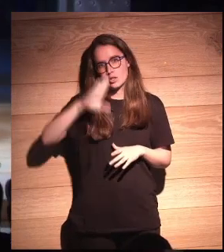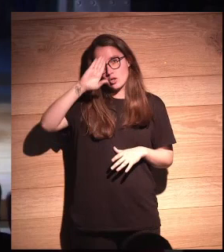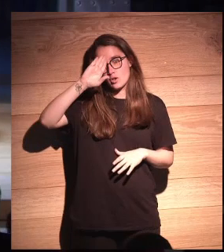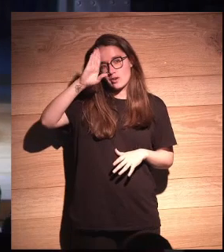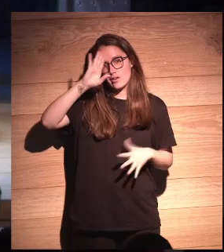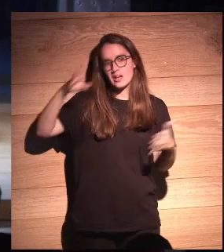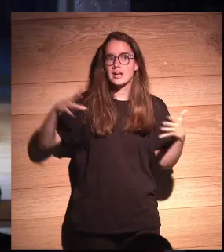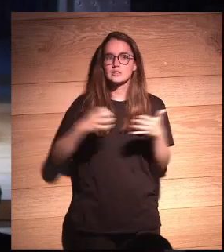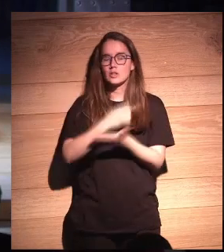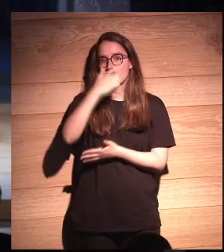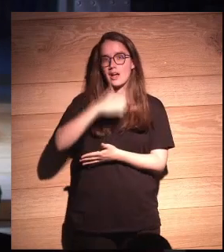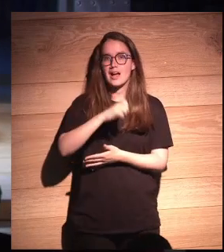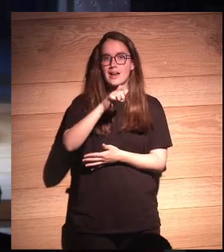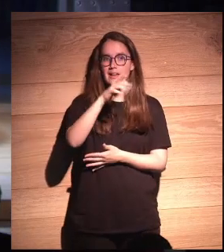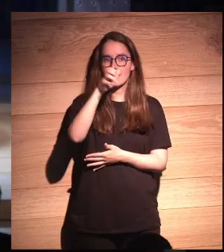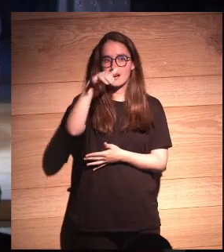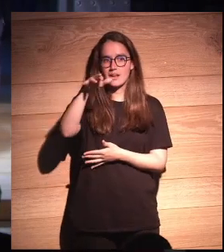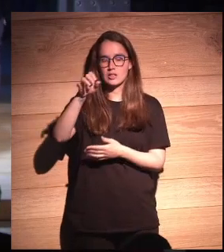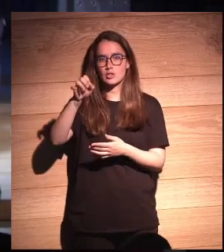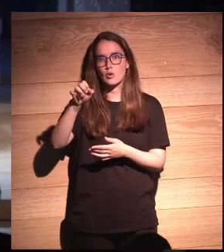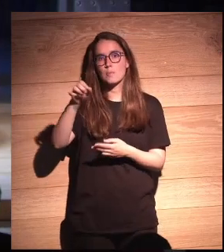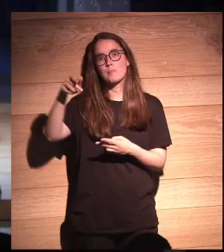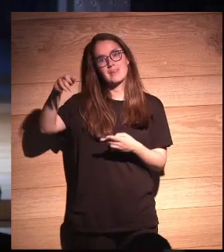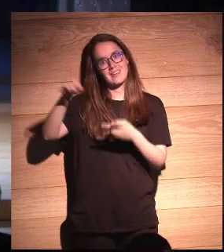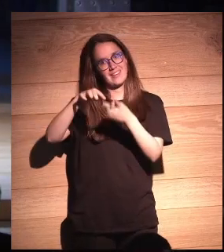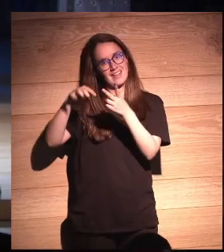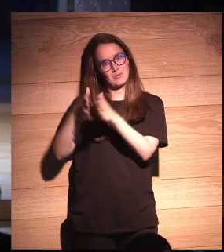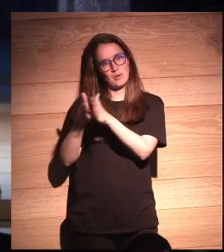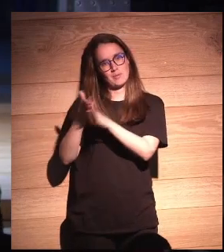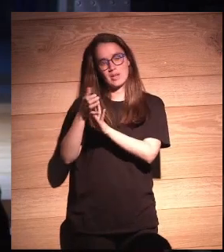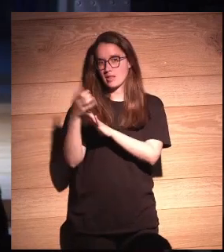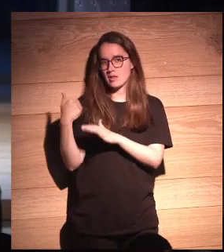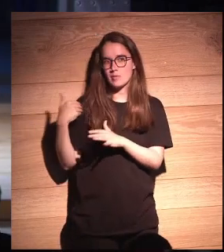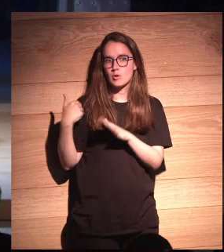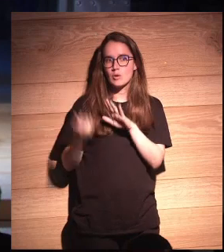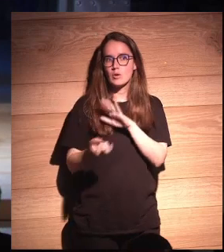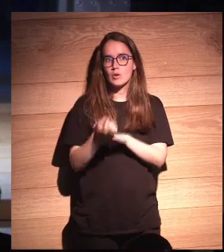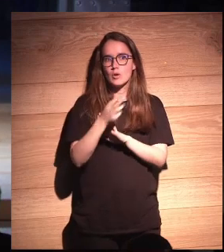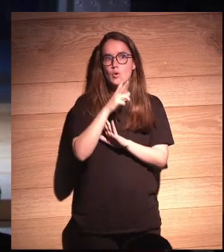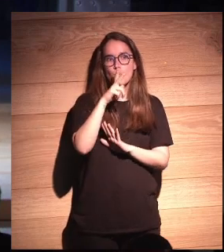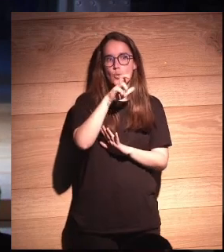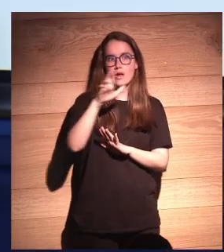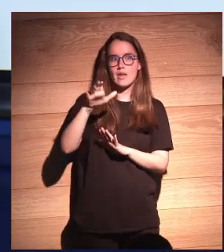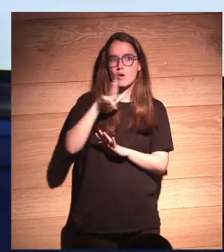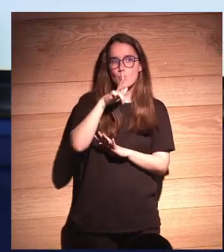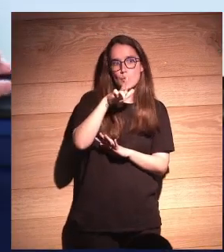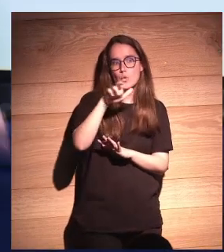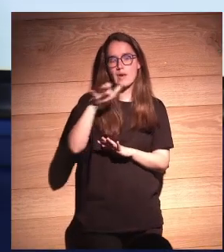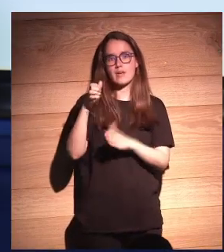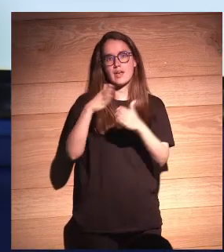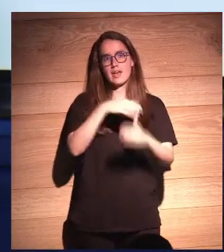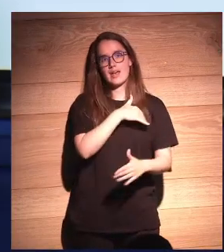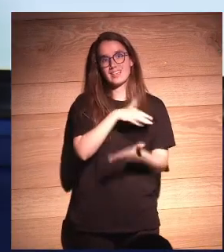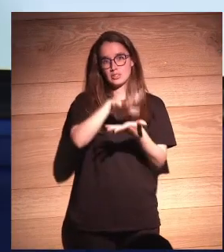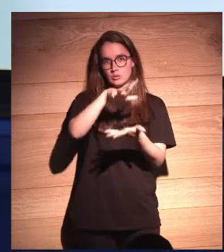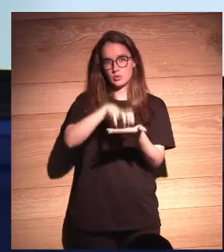Hola a todos. Bueno, yo soy Alejandro, él es Miguel, y hemos montado hace nada Wewe Studios. Por